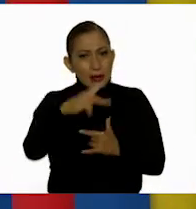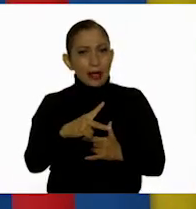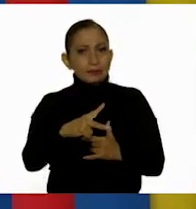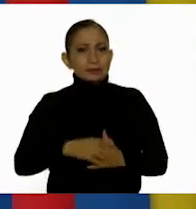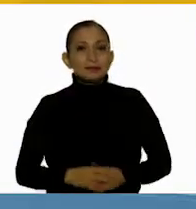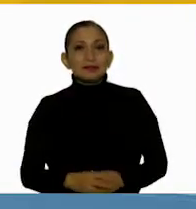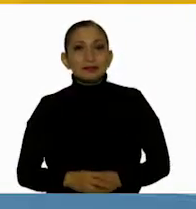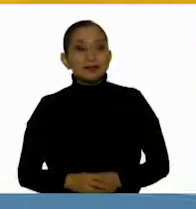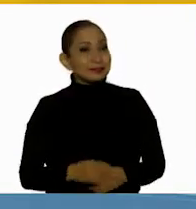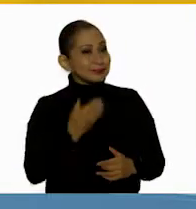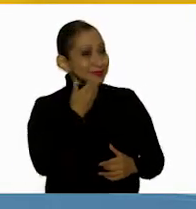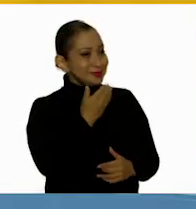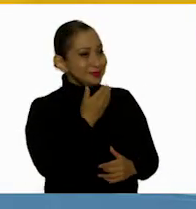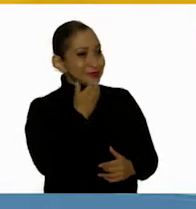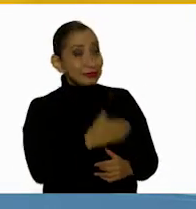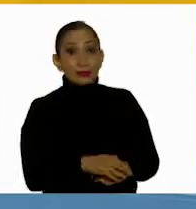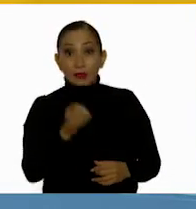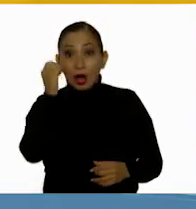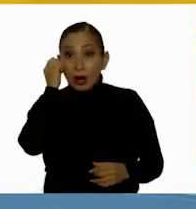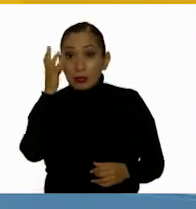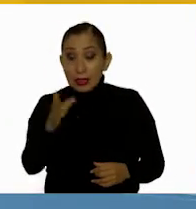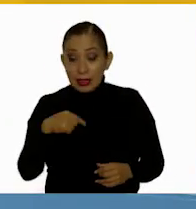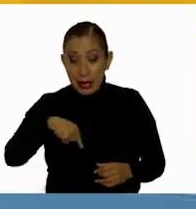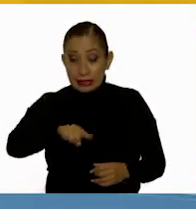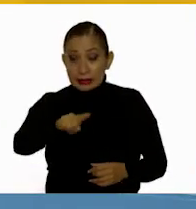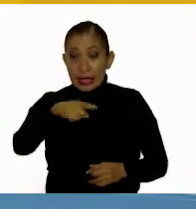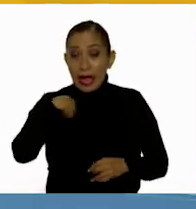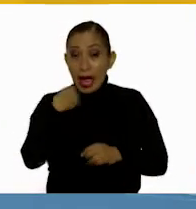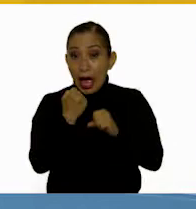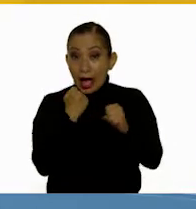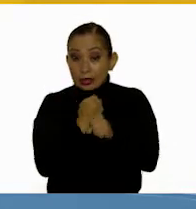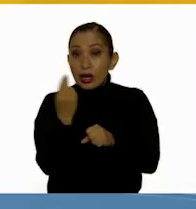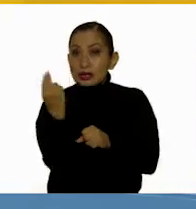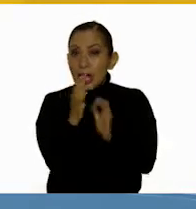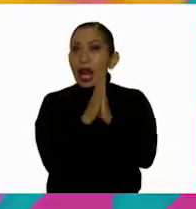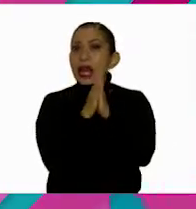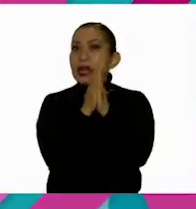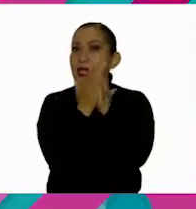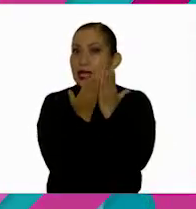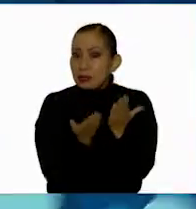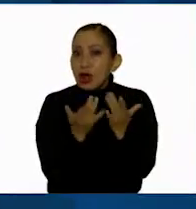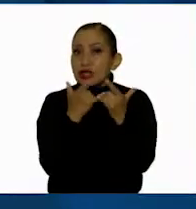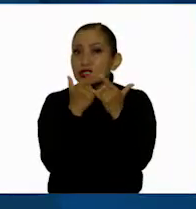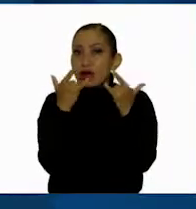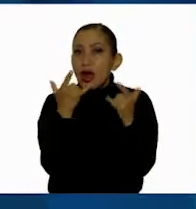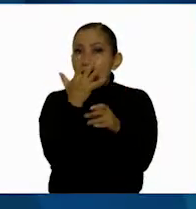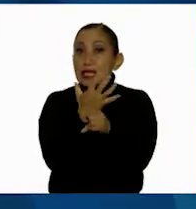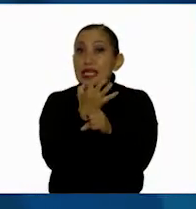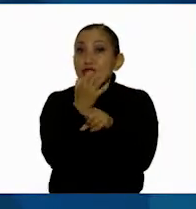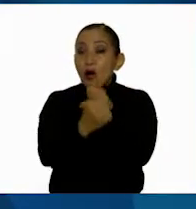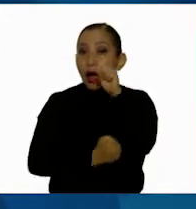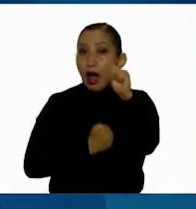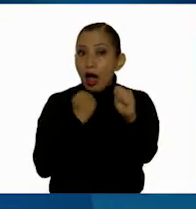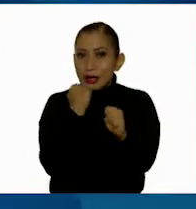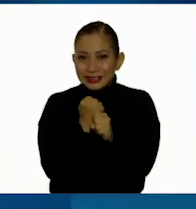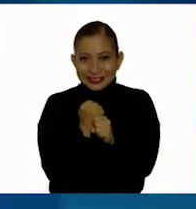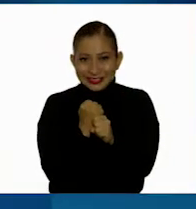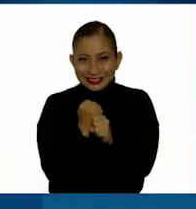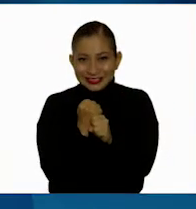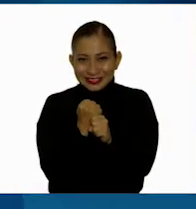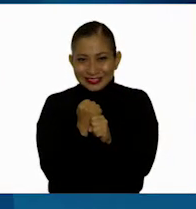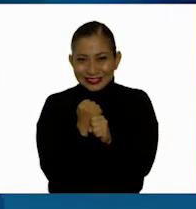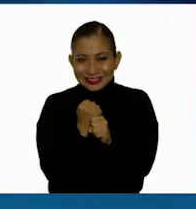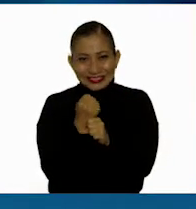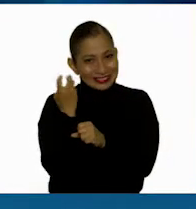país. ¡Genial! No olviden que para este curso necesitarán su libro de texto de historia de quinto grado.